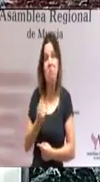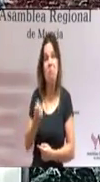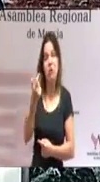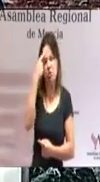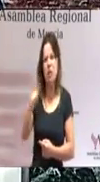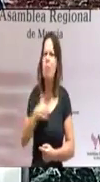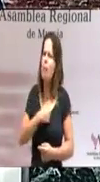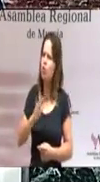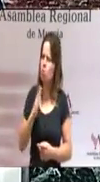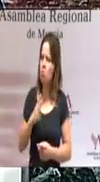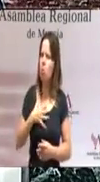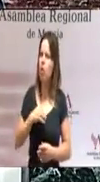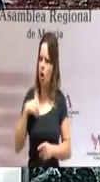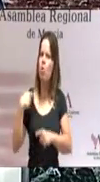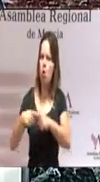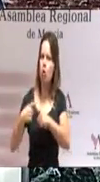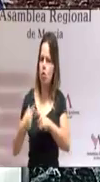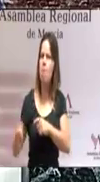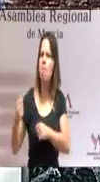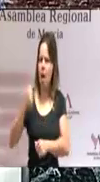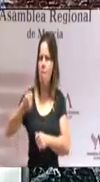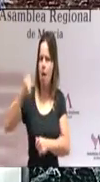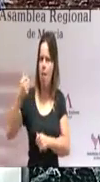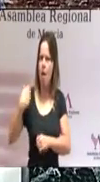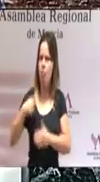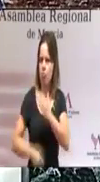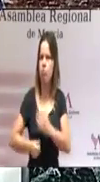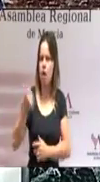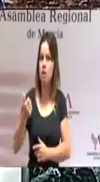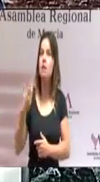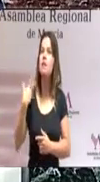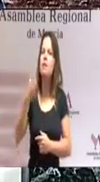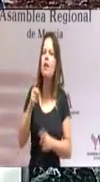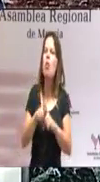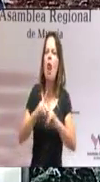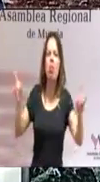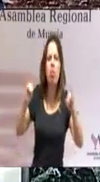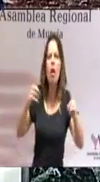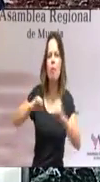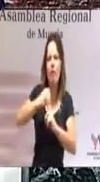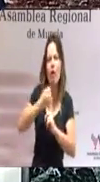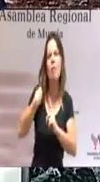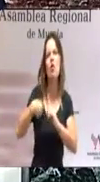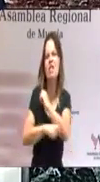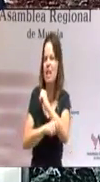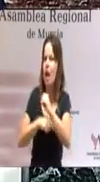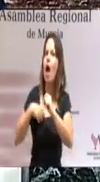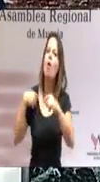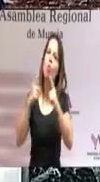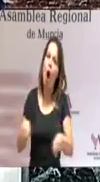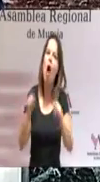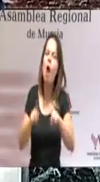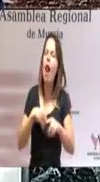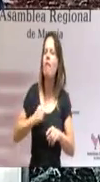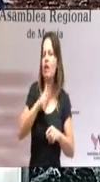lo aguanta todo, señor Urralguru, su papel lo aguanta todo y más, yo lo sé. Sobre todo el ruido y provocaciones y esa estrategia inagotable